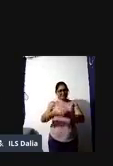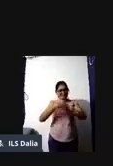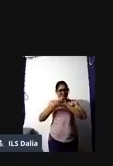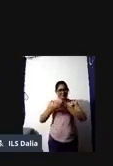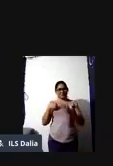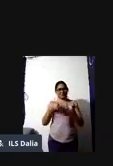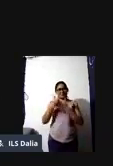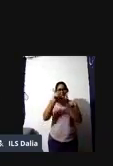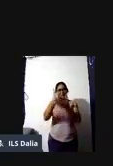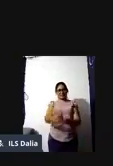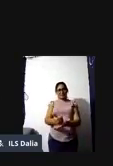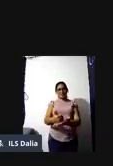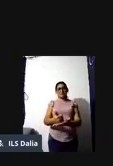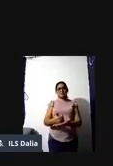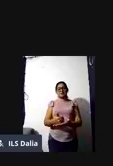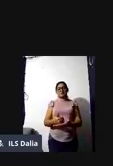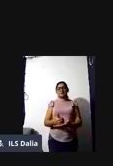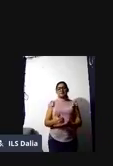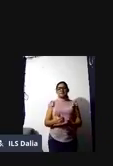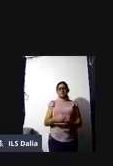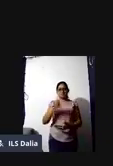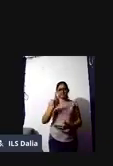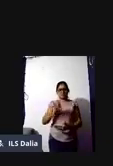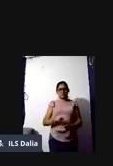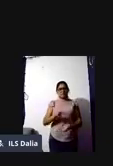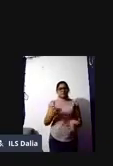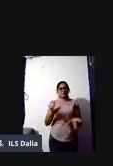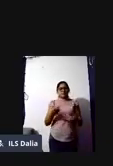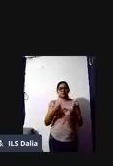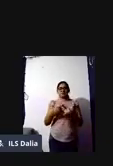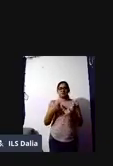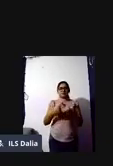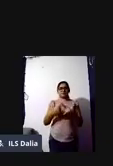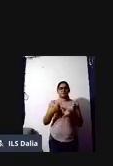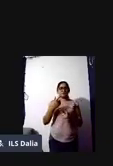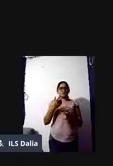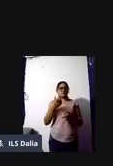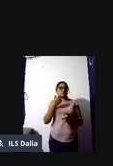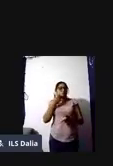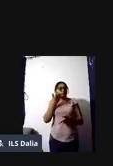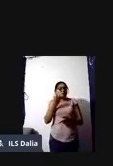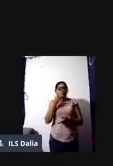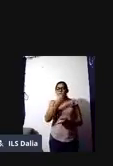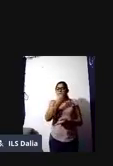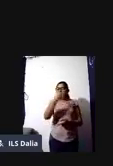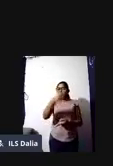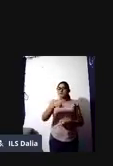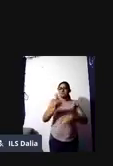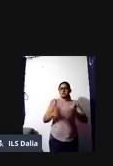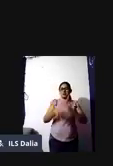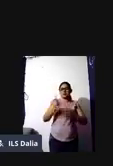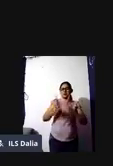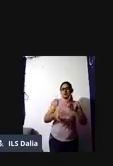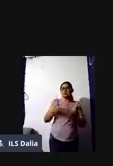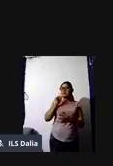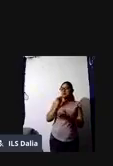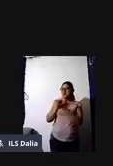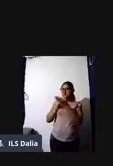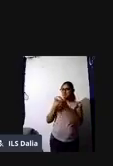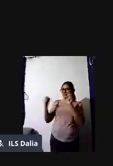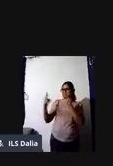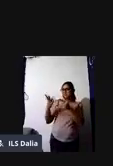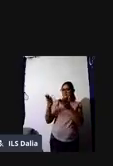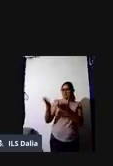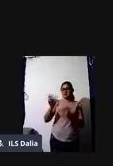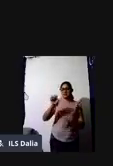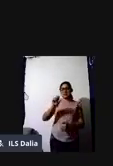gusto mándenme, ¿no? Quien quiera, nos echamos una llamadita. Mañana te veo, Anita, gracias. Ya,